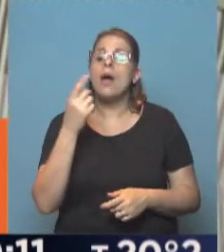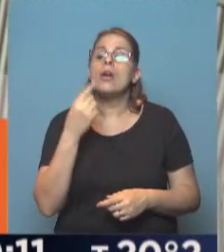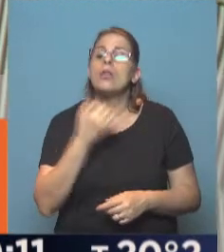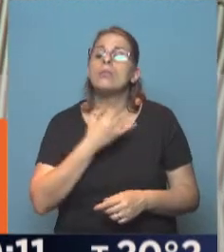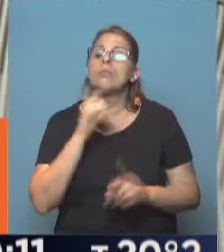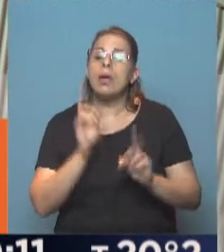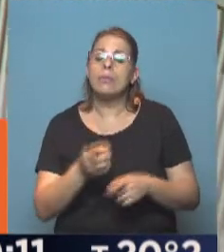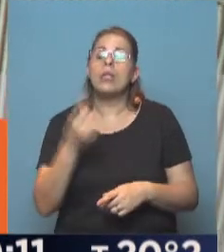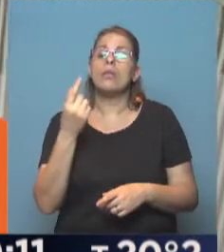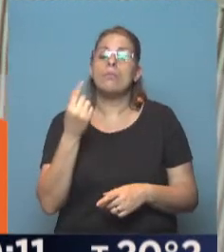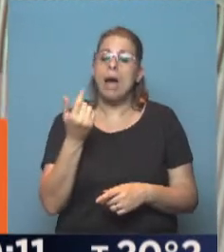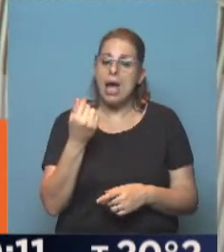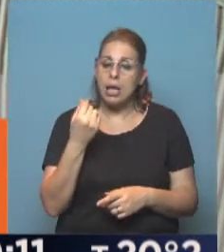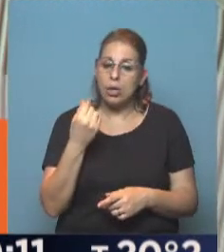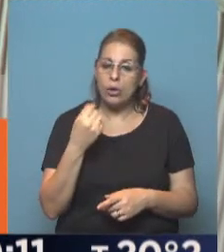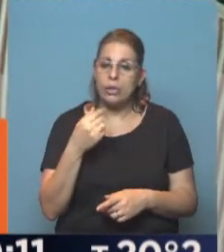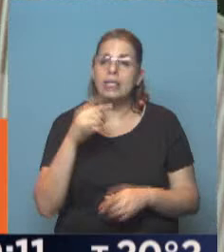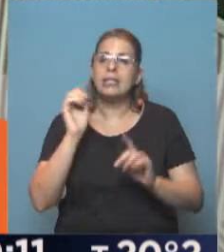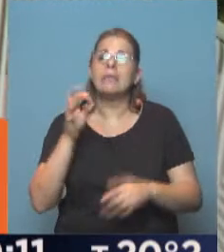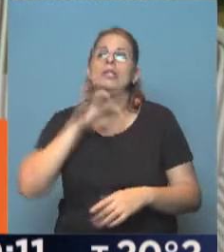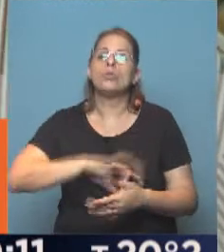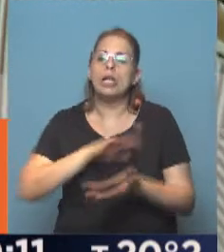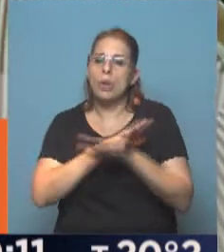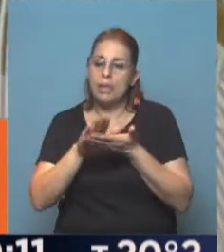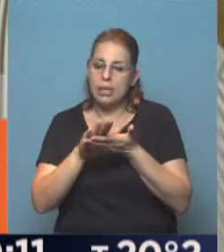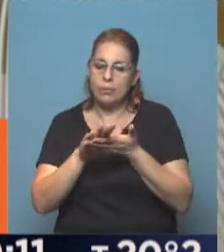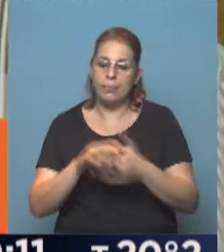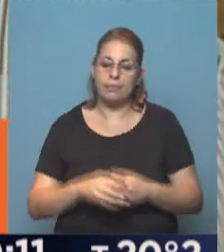donde plantea ubicar el mínimo no imponible.